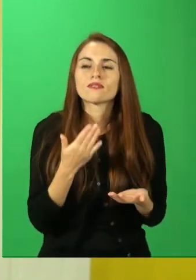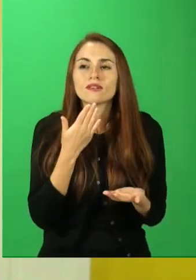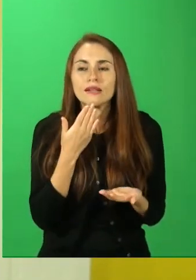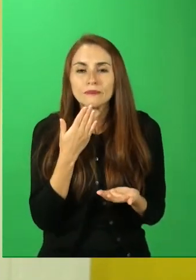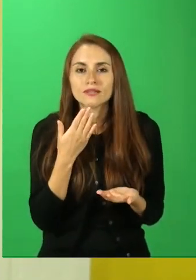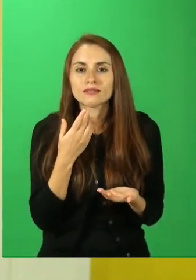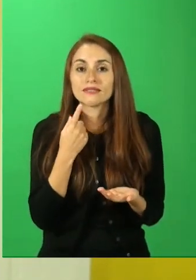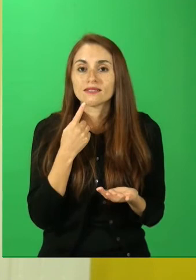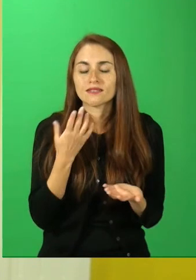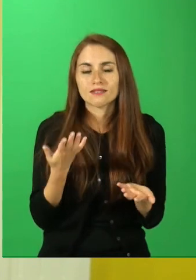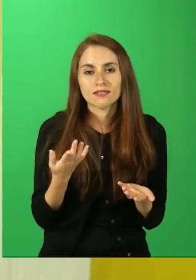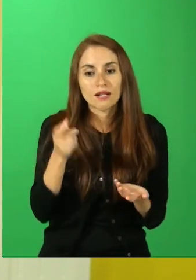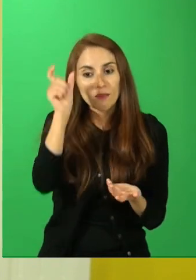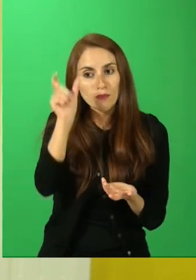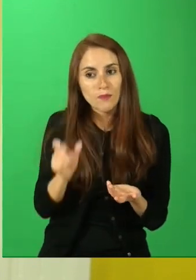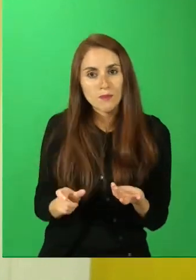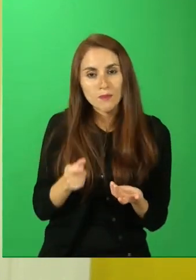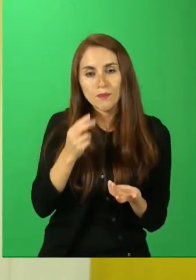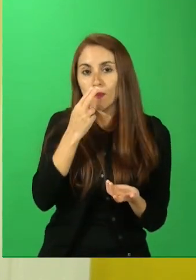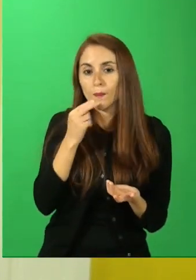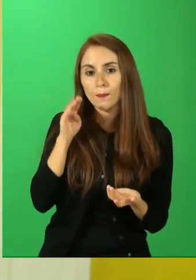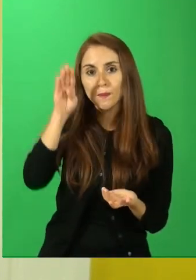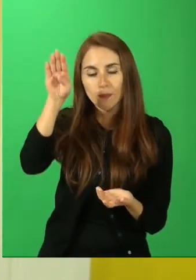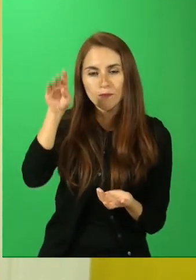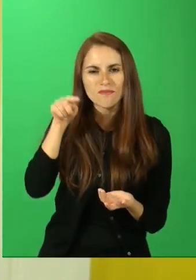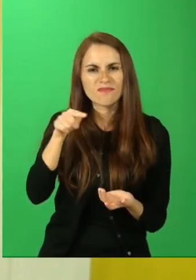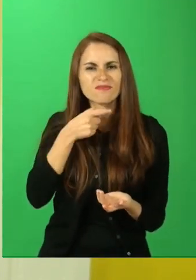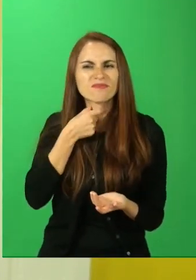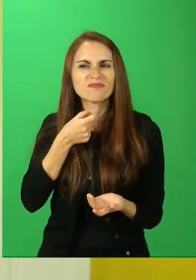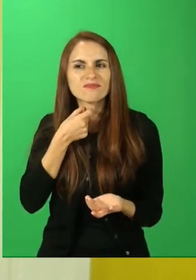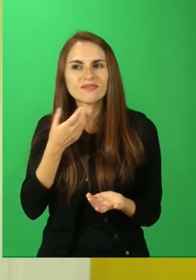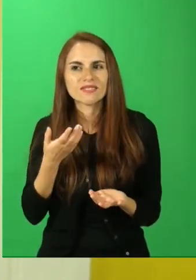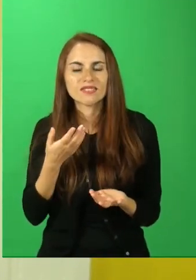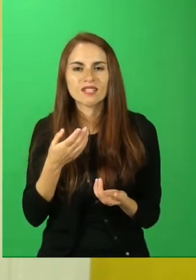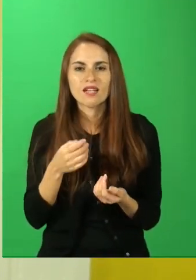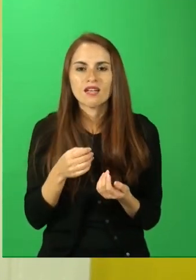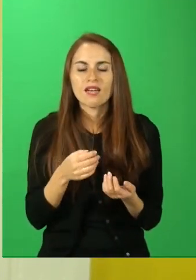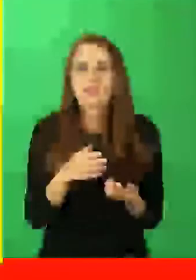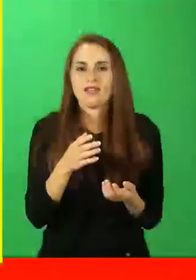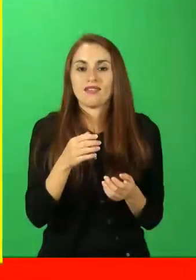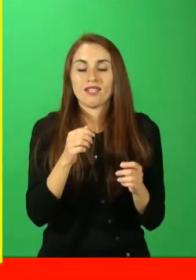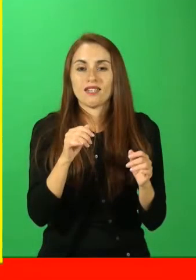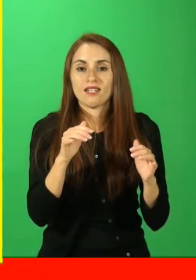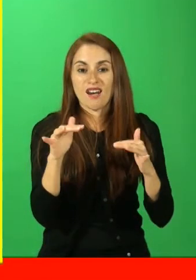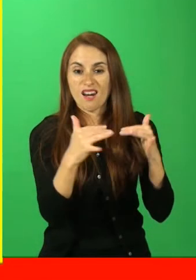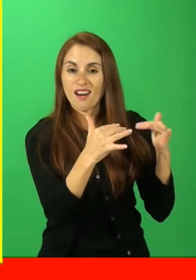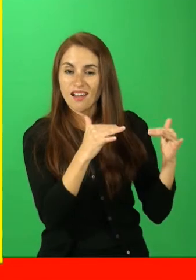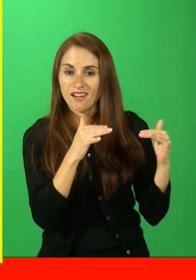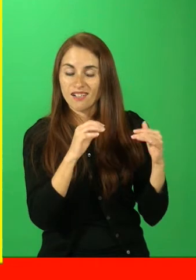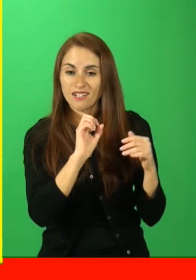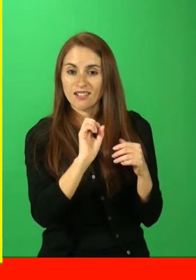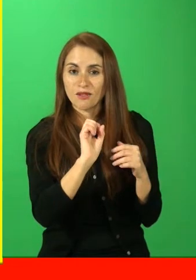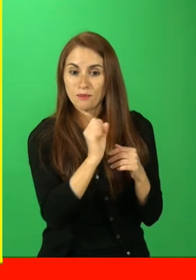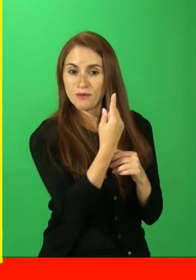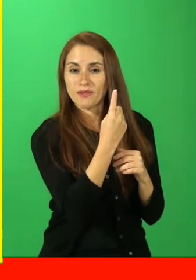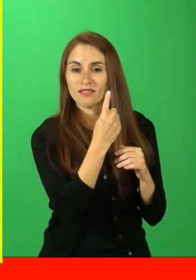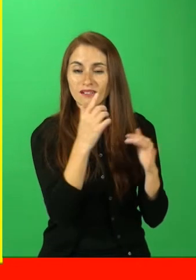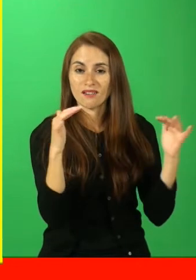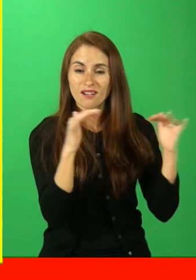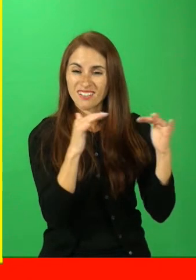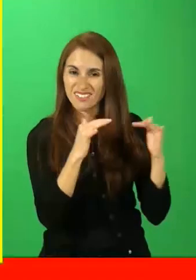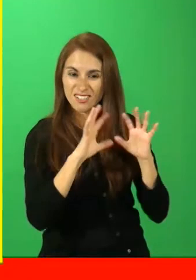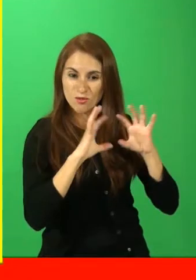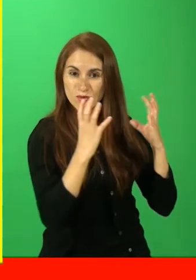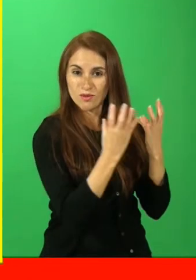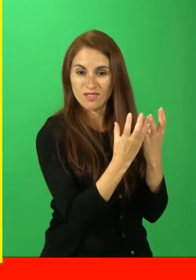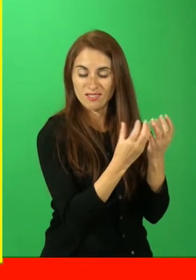que Hitler quería que el pueblo alemán se levantara de la humillación que sufrió después del término de la Primera Guerra y